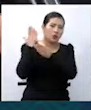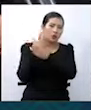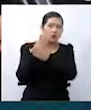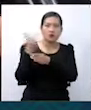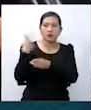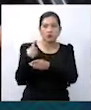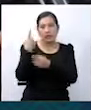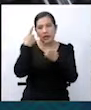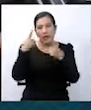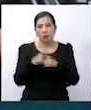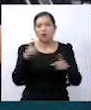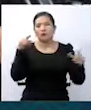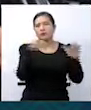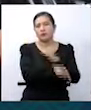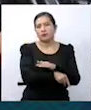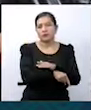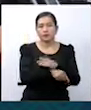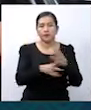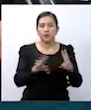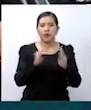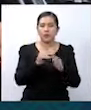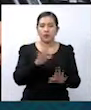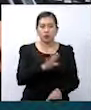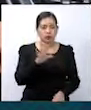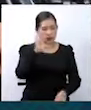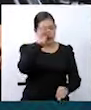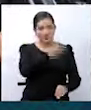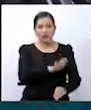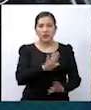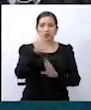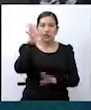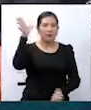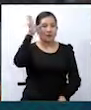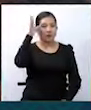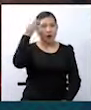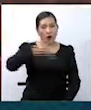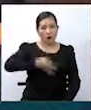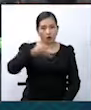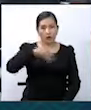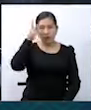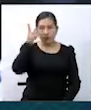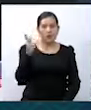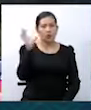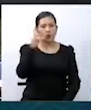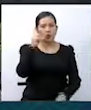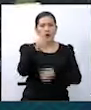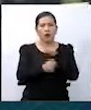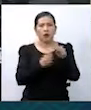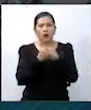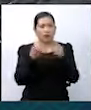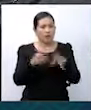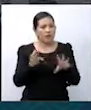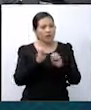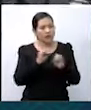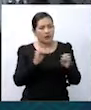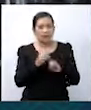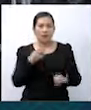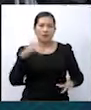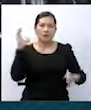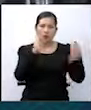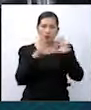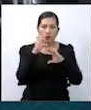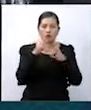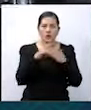perspicaz, empieza a generar las investigaciones pertinentes, haciendo conocer al Ministerio Público los extremos de este